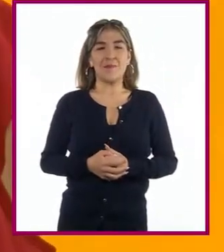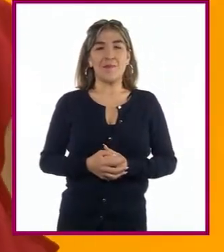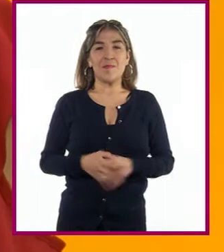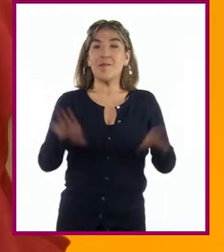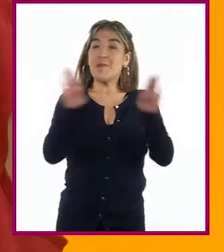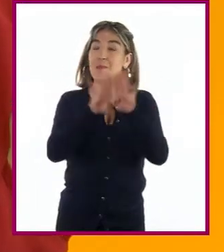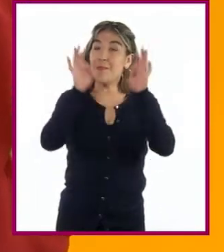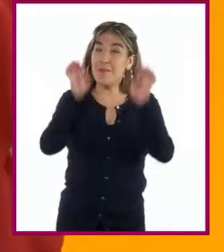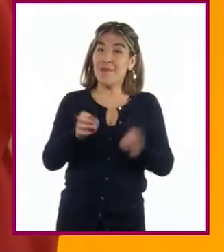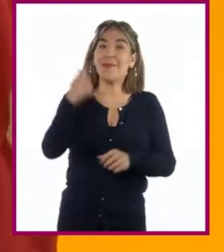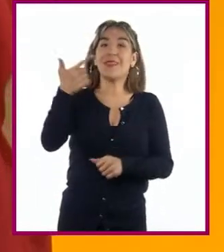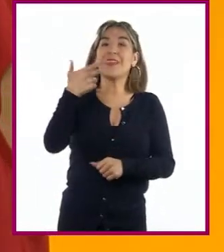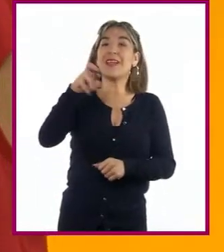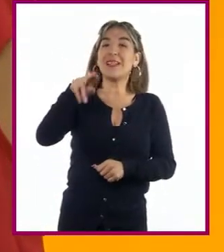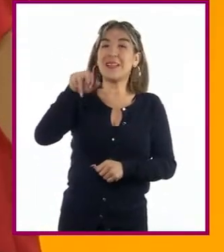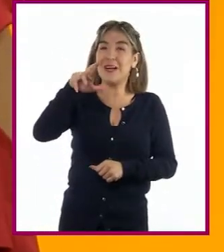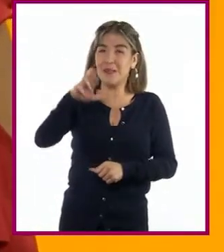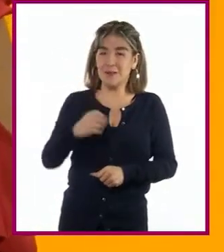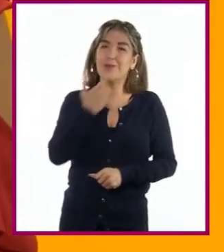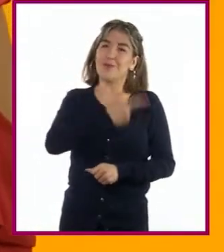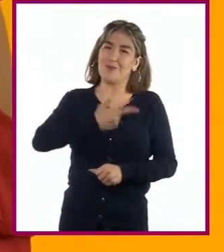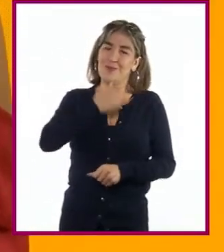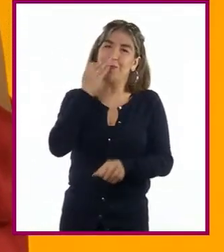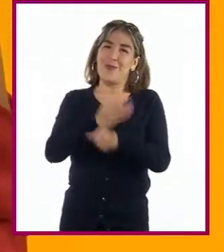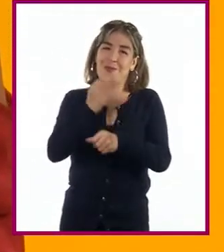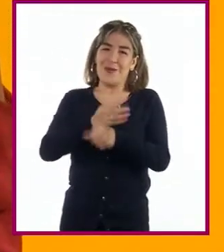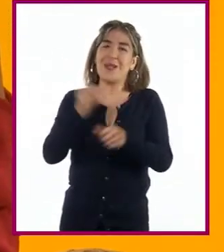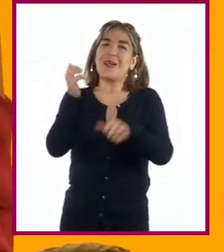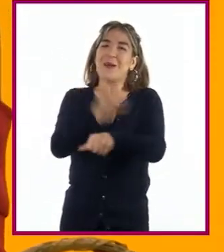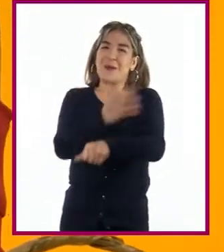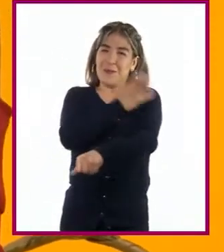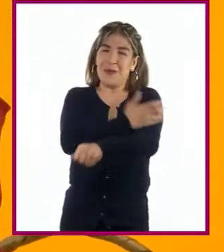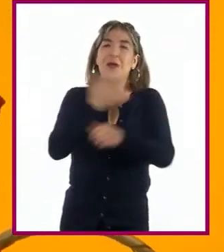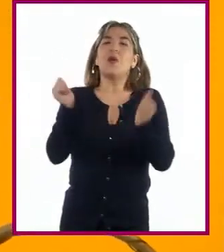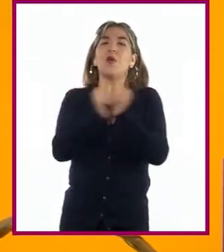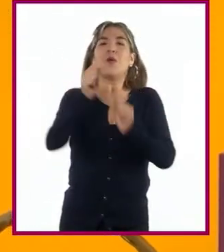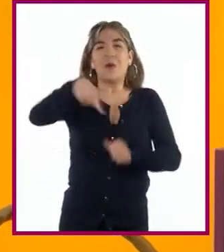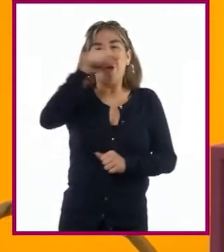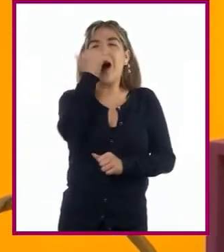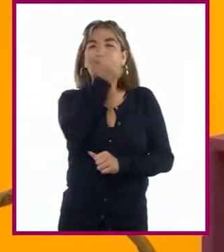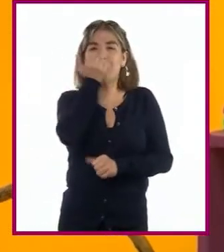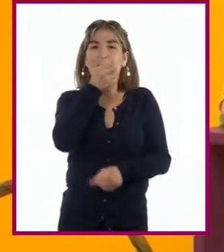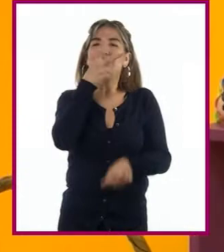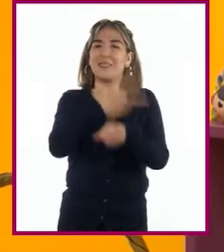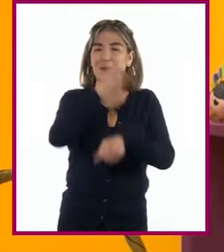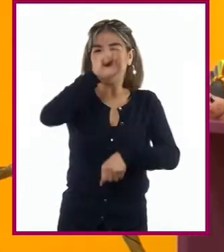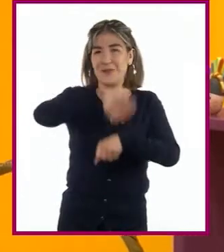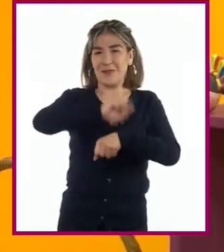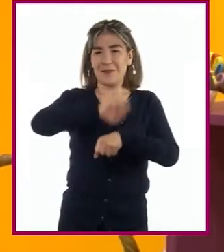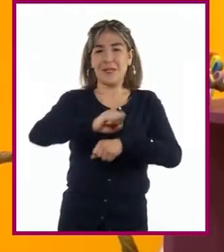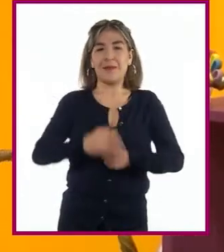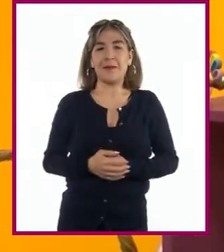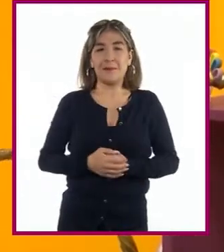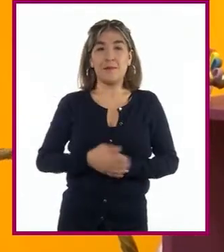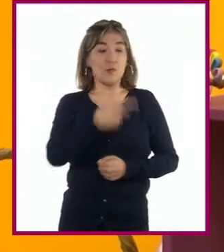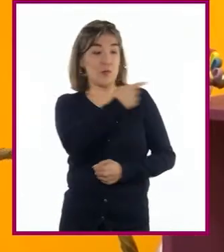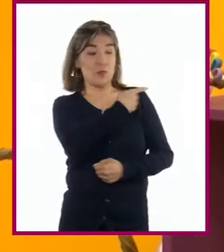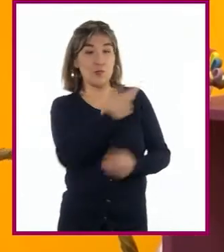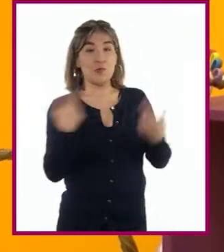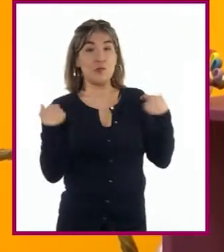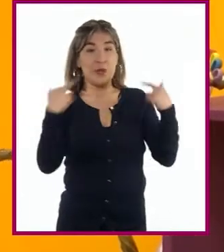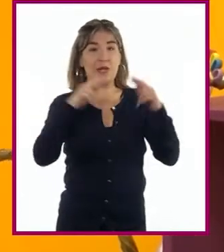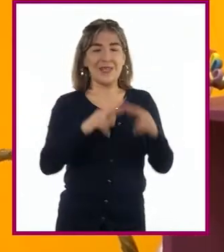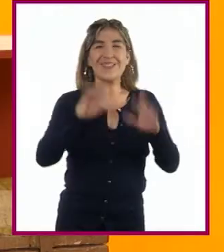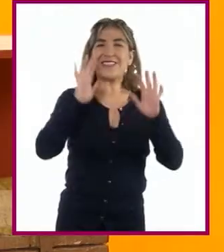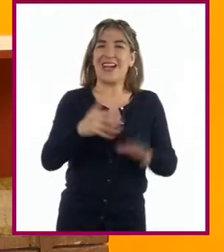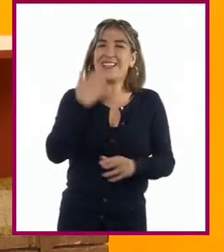¿Cómo estás, Genaro? Qué gusto que estés con nosotros, con nuestras alumnas y alumnos de segundo grado de secundaria. Rodolfo y yo estamos ansiosos